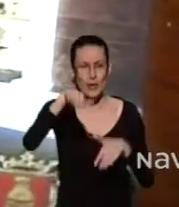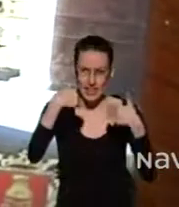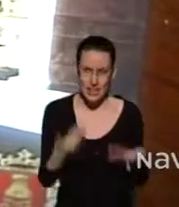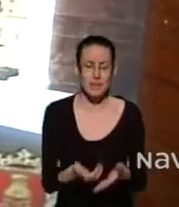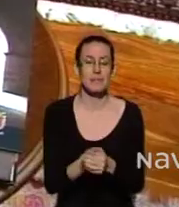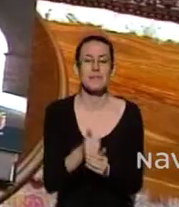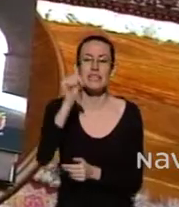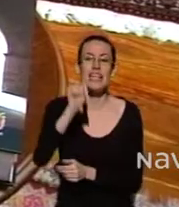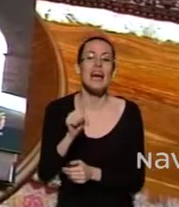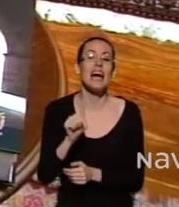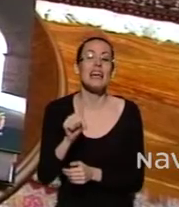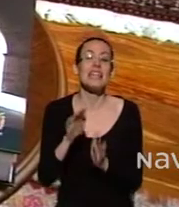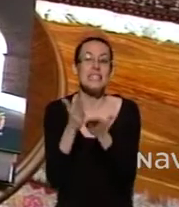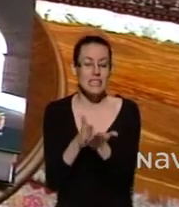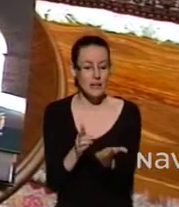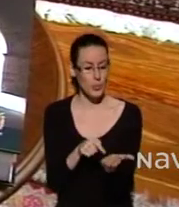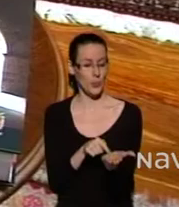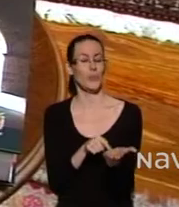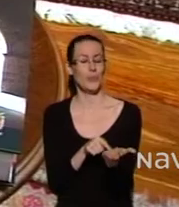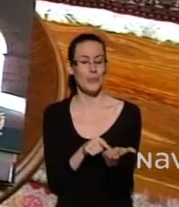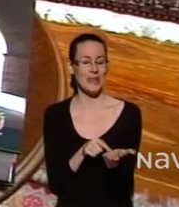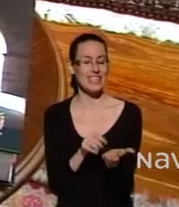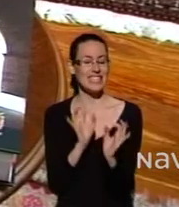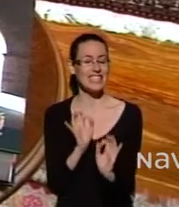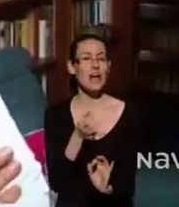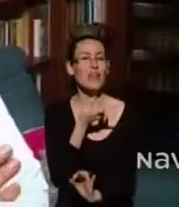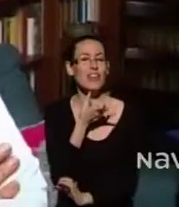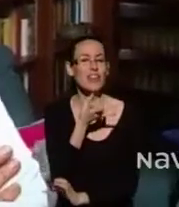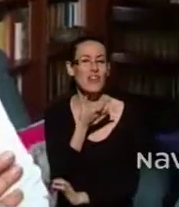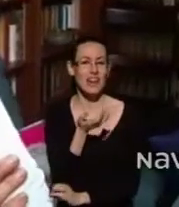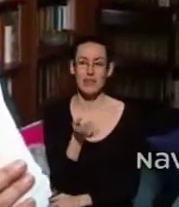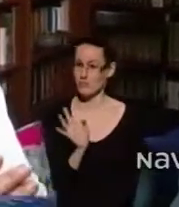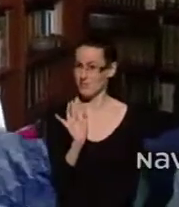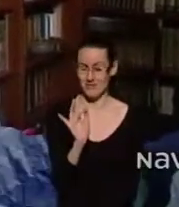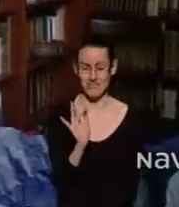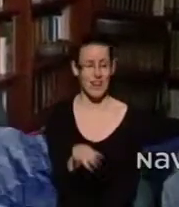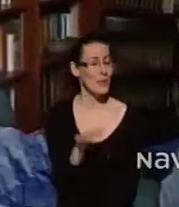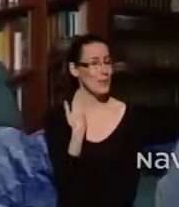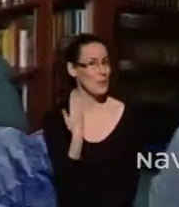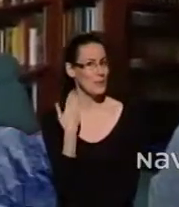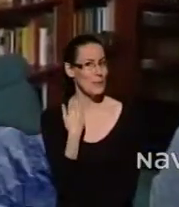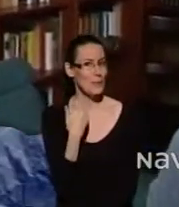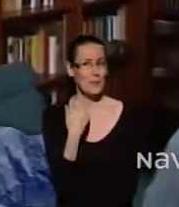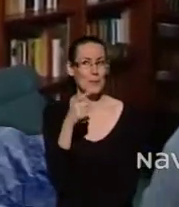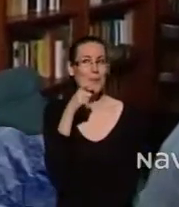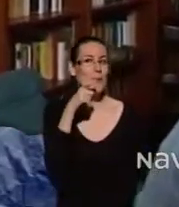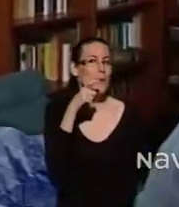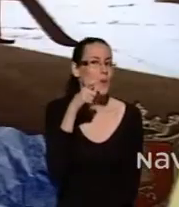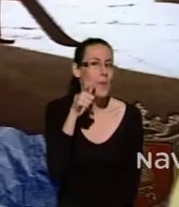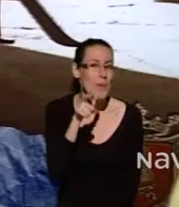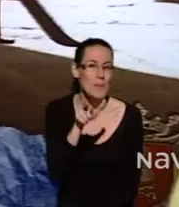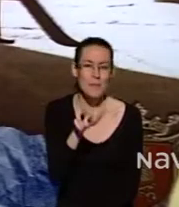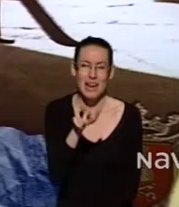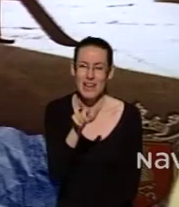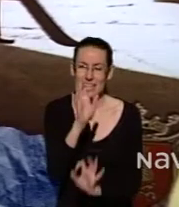al vocabulario. Sí, antes tenían unas muchísimas palabras muy típicas. Yo qué sé, al berbiquín le llamaban